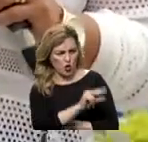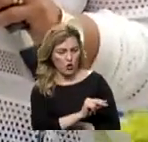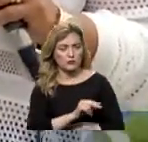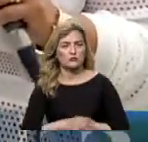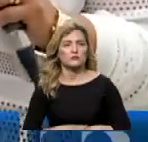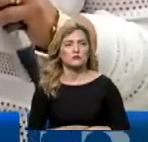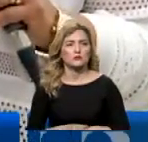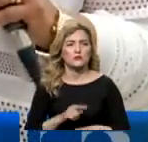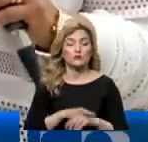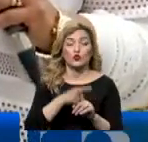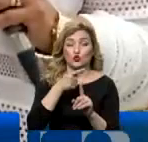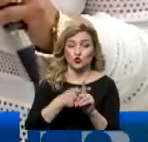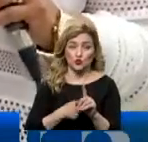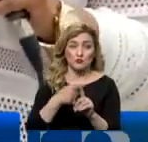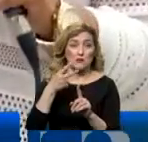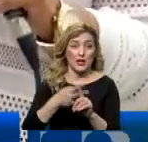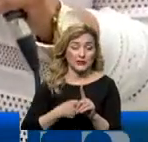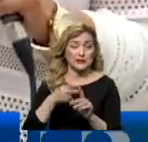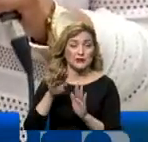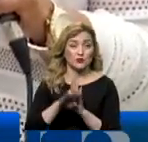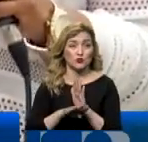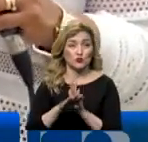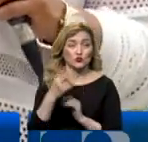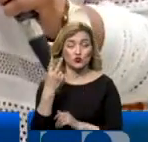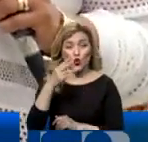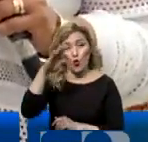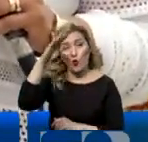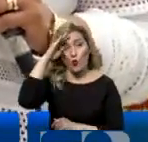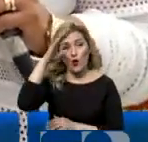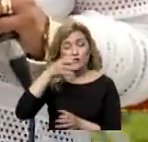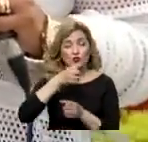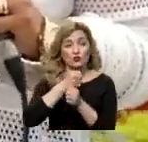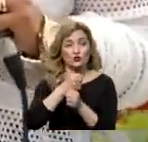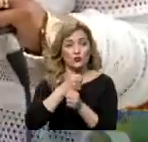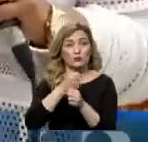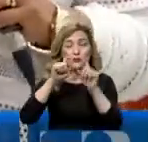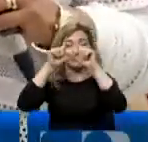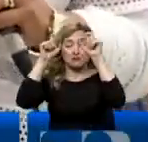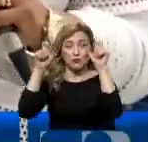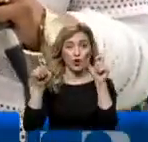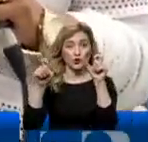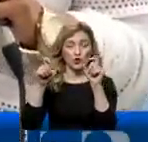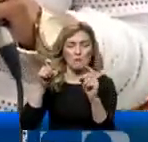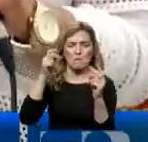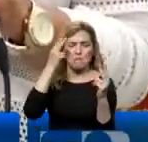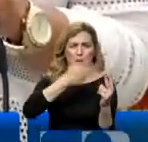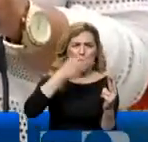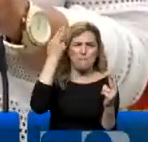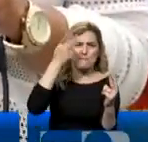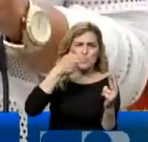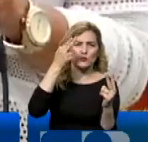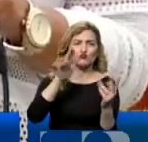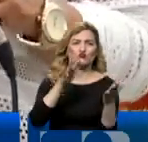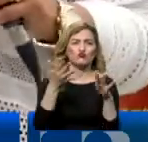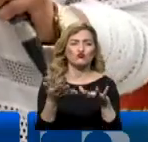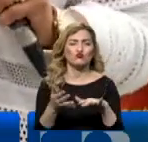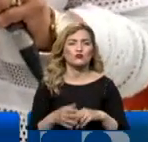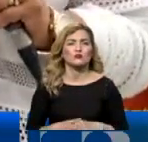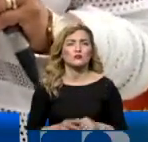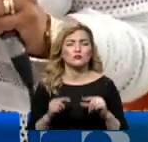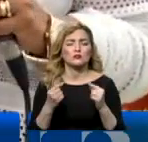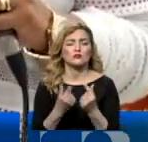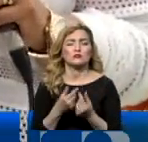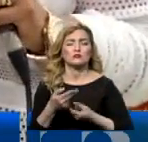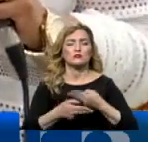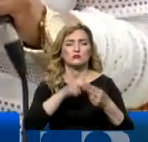de 2 meses, 2 guardias de seguridad de una empresa que presta servicios en el puerto marítimo han sido asesinados. Según datos de la policía, una